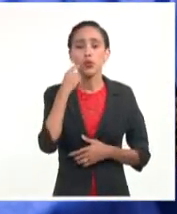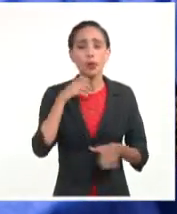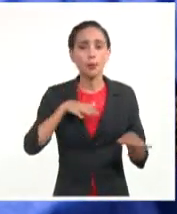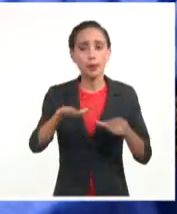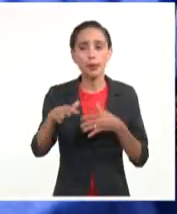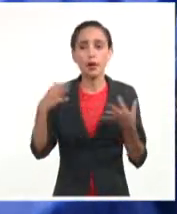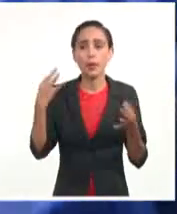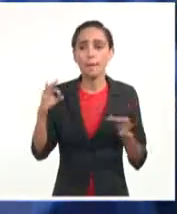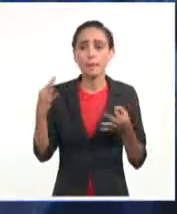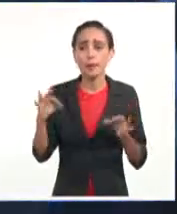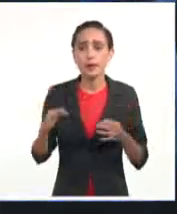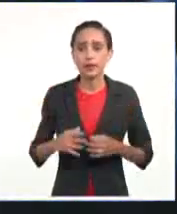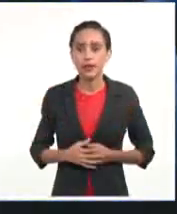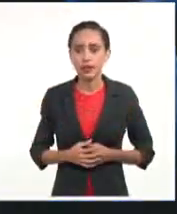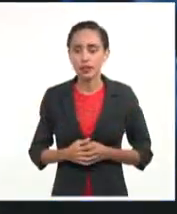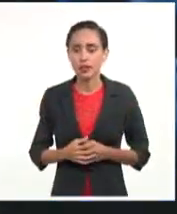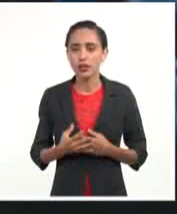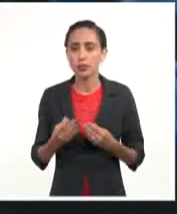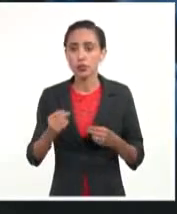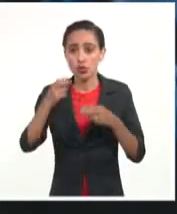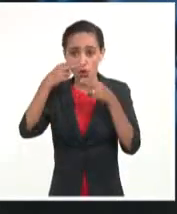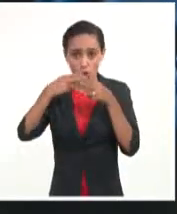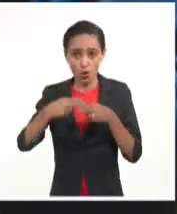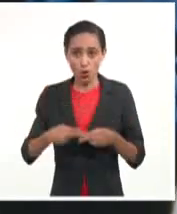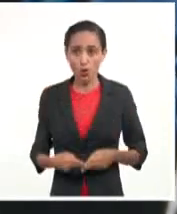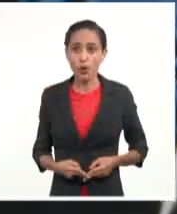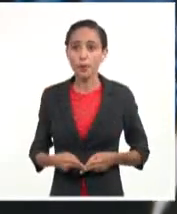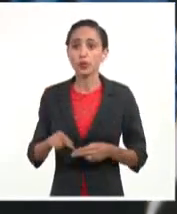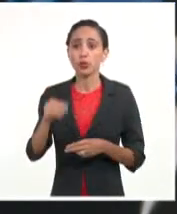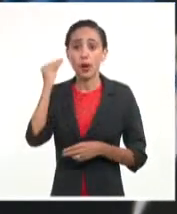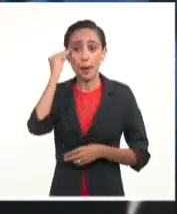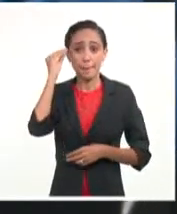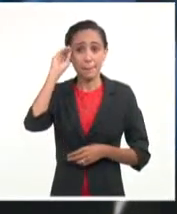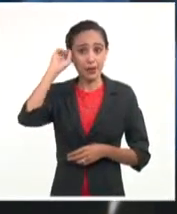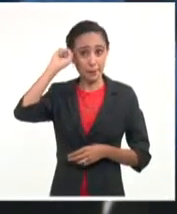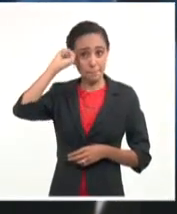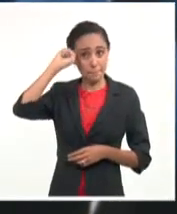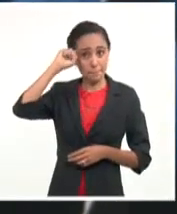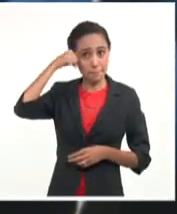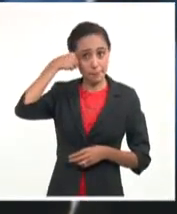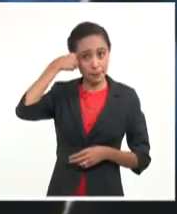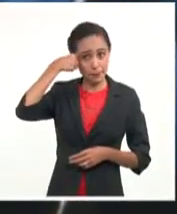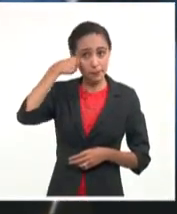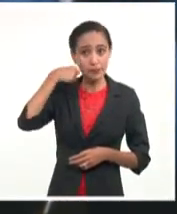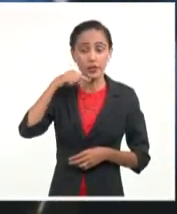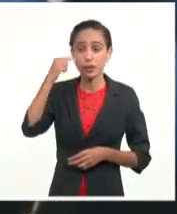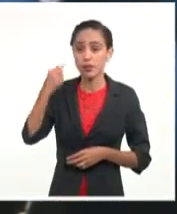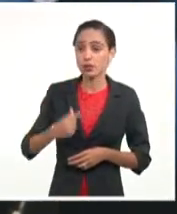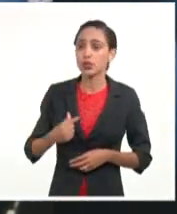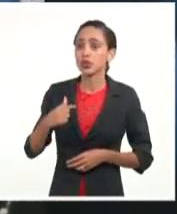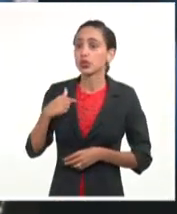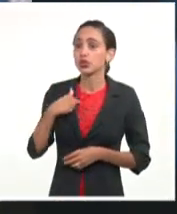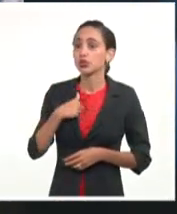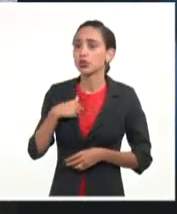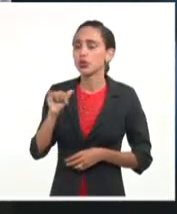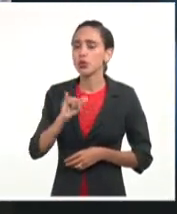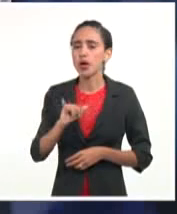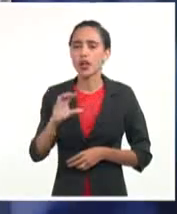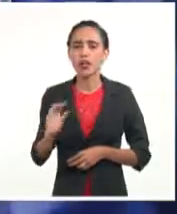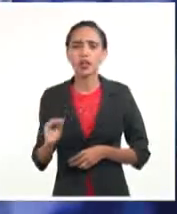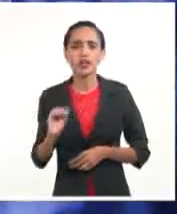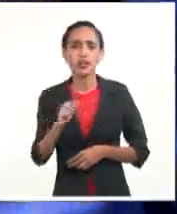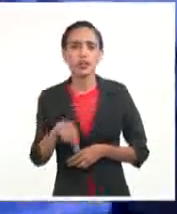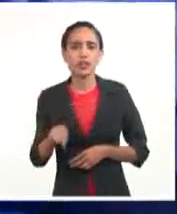este papelito con varios nombres para que te los aprenda bien de memoria. Si te coge el enemigo, tú los vas despistando, le dices que